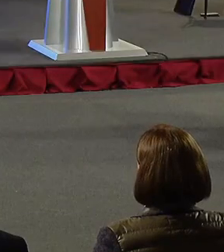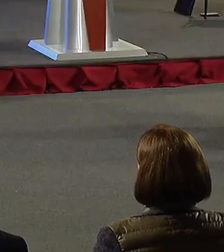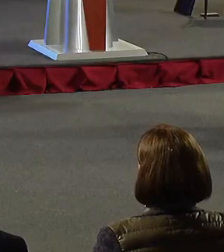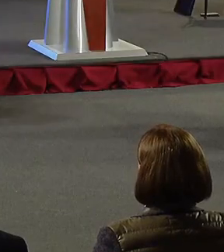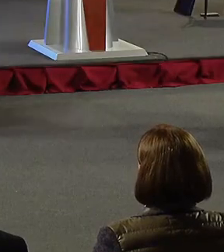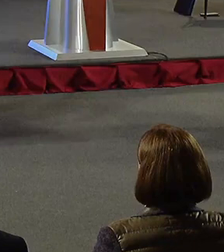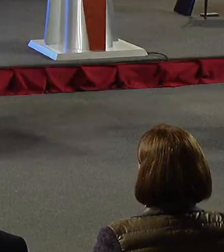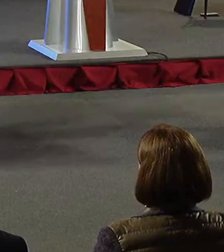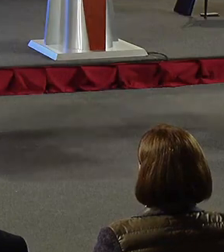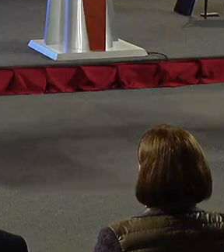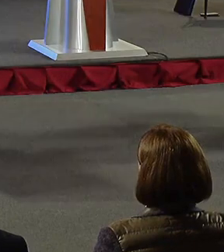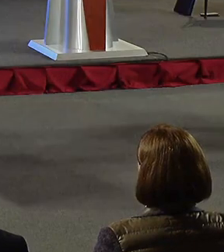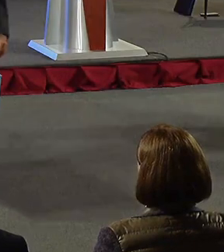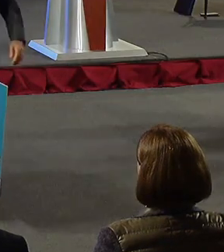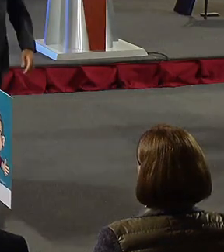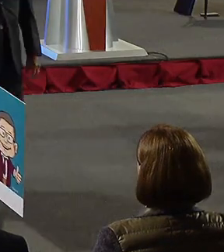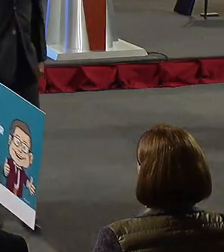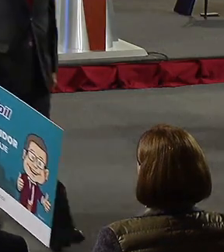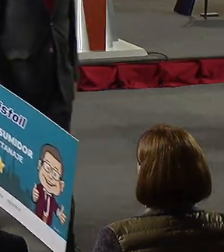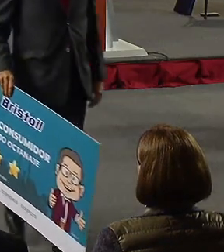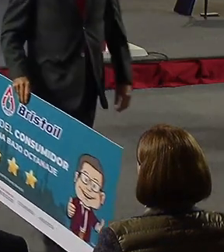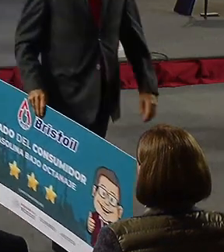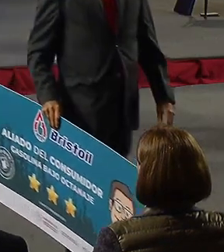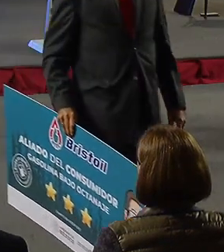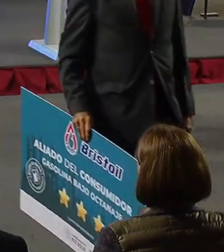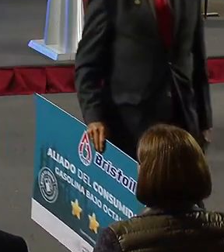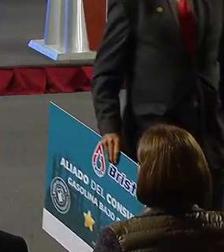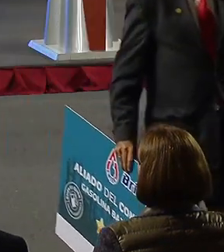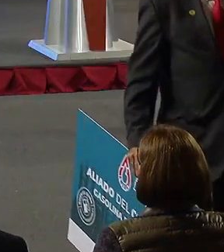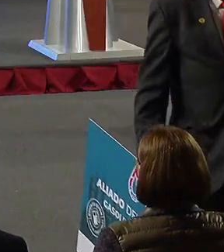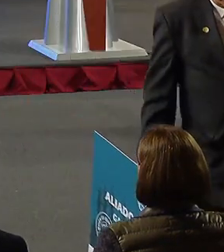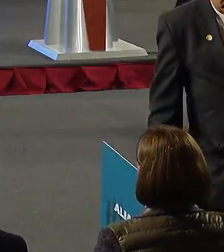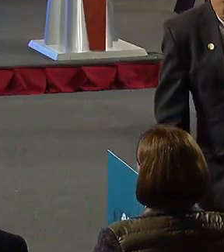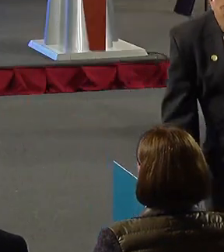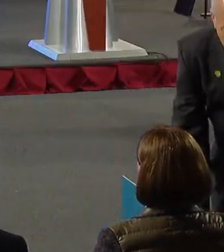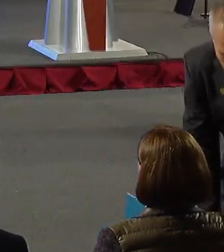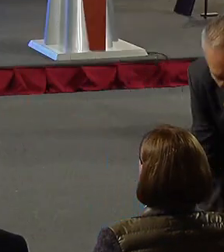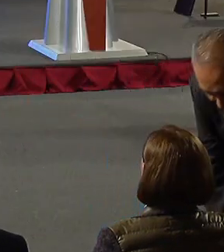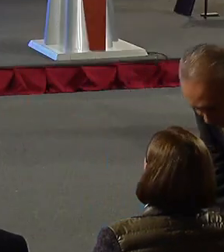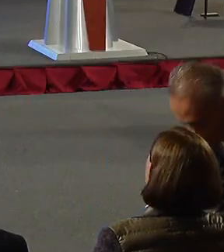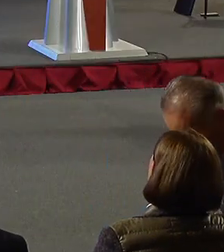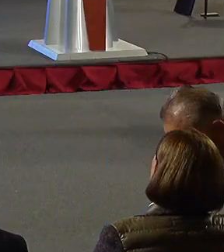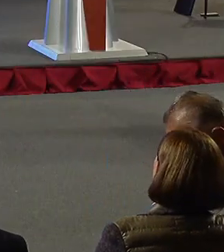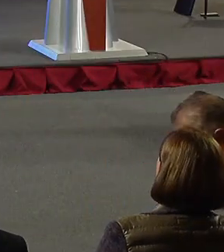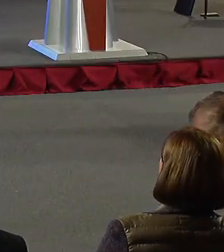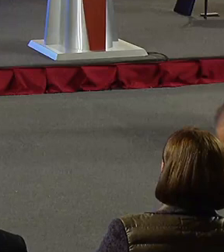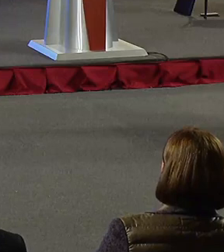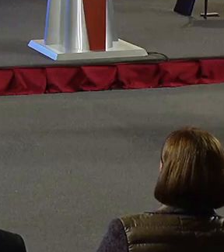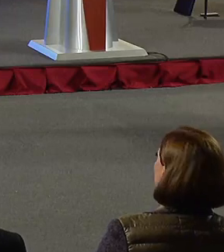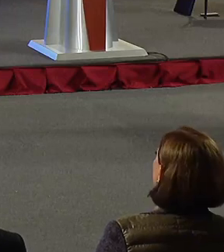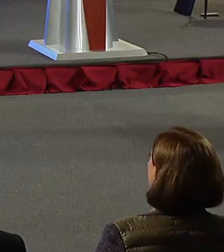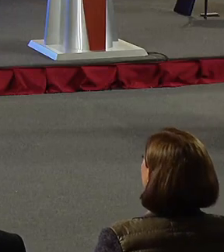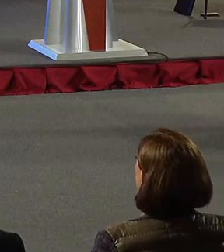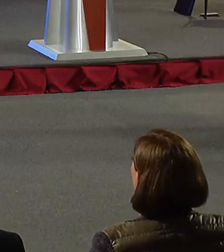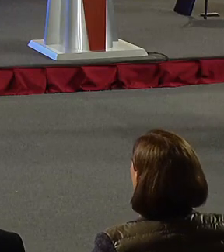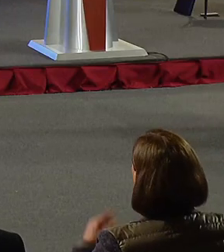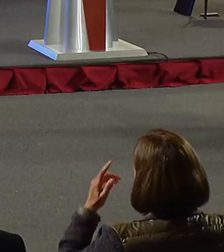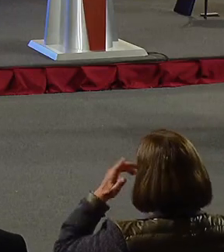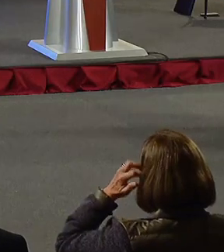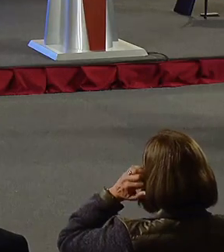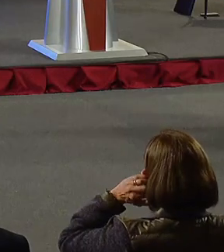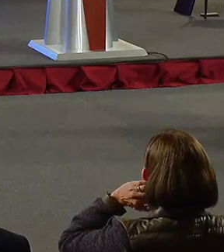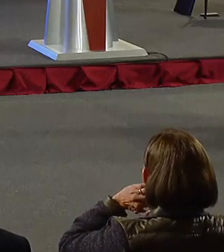De la misma manera, señor presidente, en el caso de la gasolina de alto octanaje, la mejor conocida como Premium, tenemos a franquicia